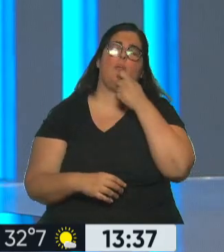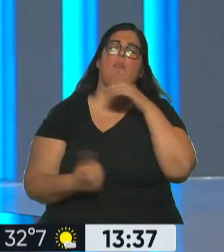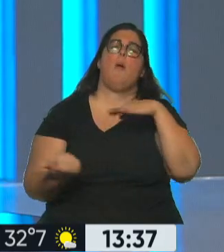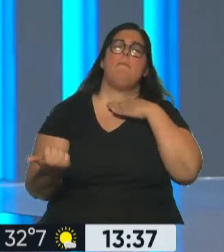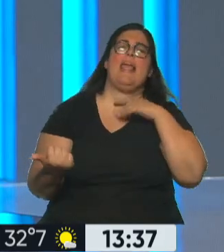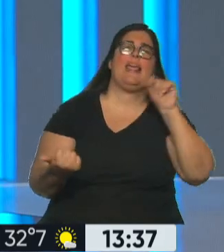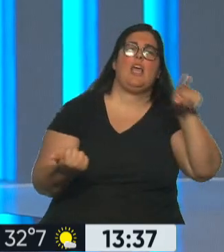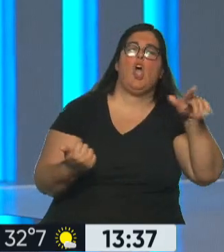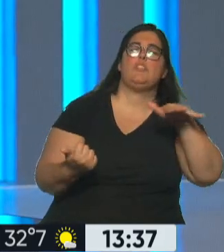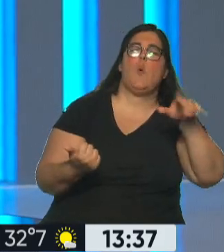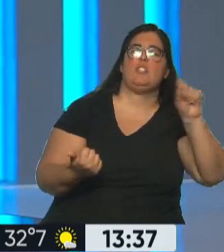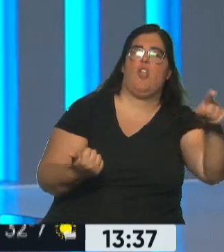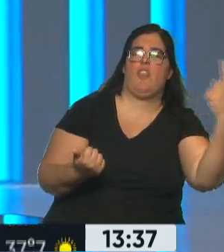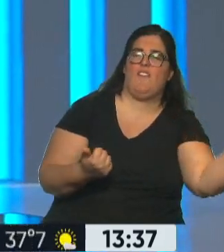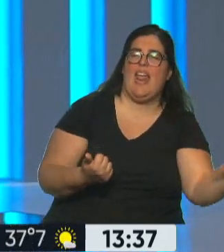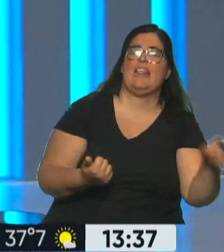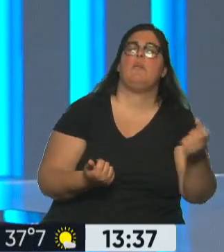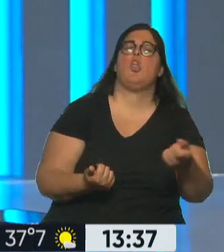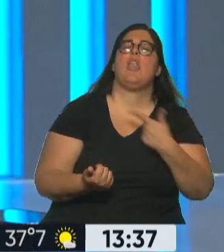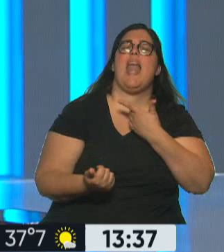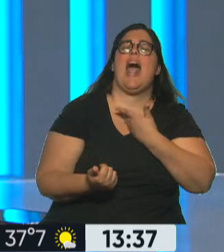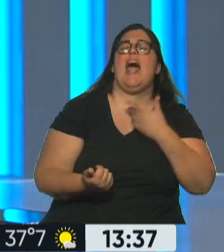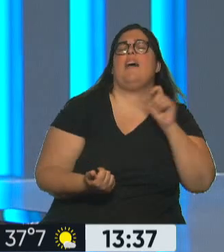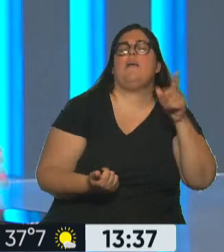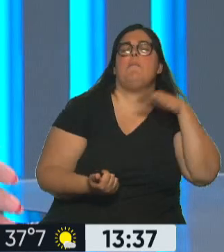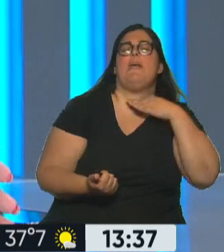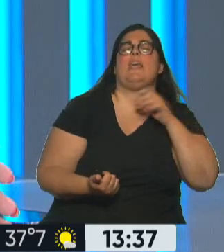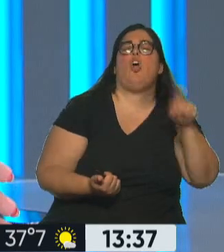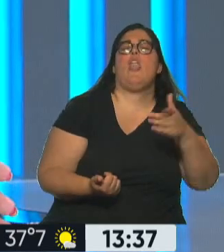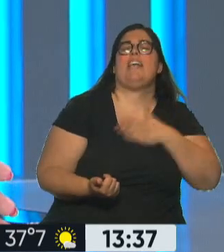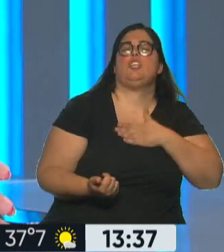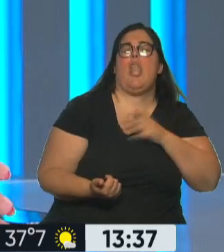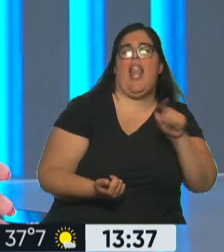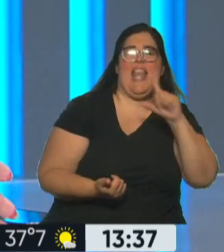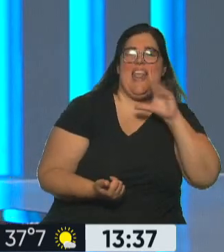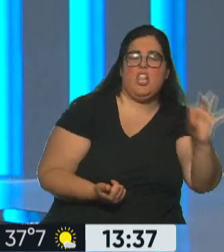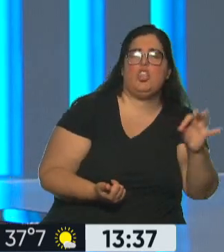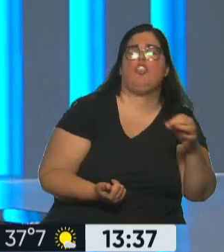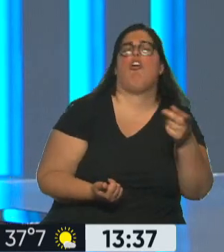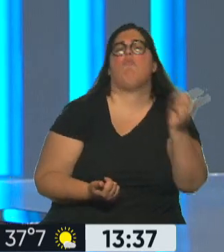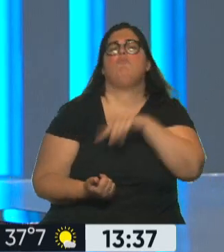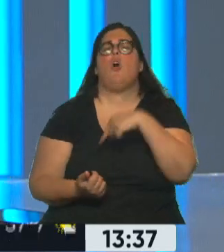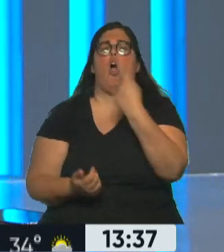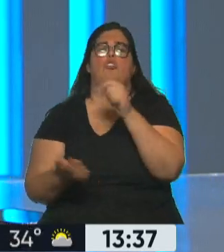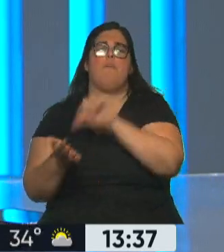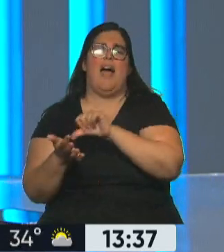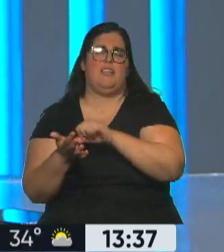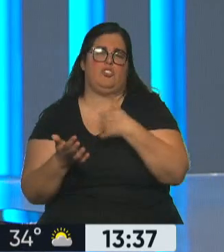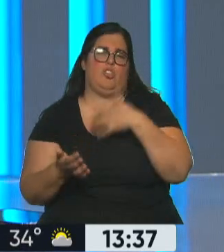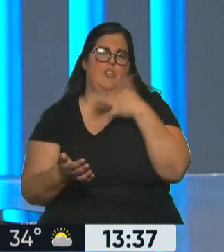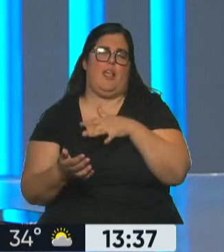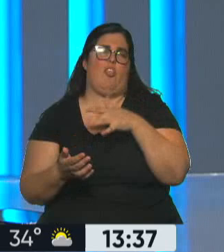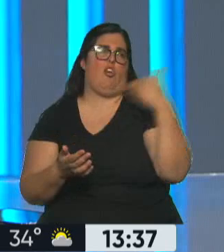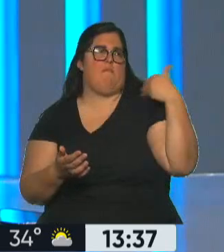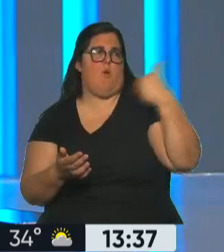se hablaba de la nacionalización del litio, o el caso boliviano, que entiendo que estaba sobre todo en empresas estatales, y de hecho, bueno, está siendo cuestionado en el